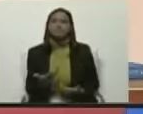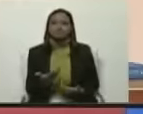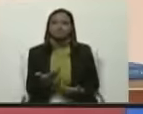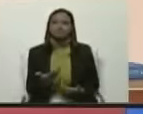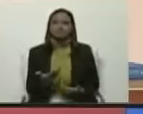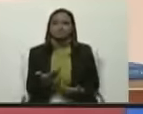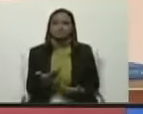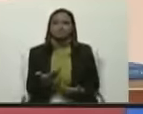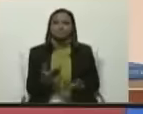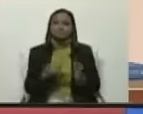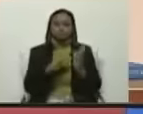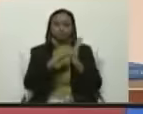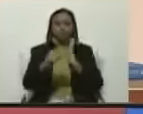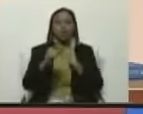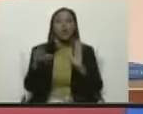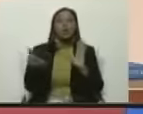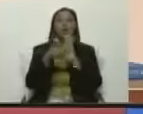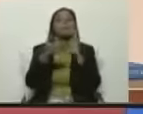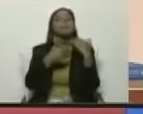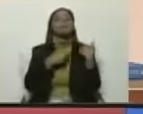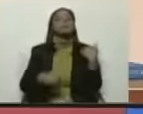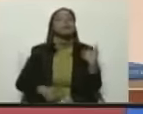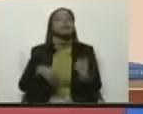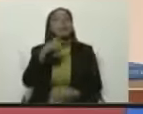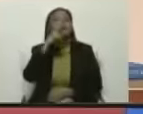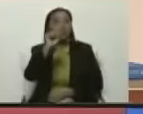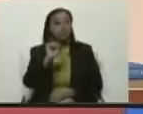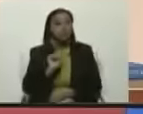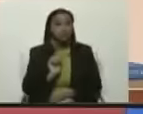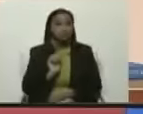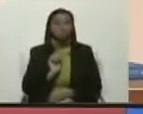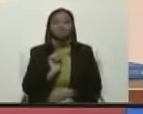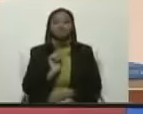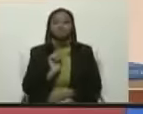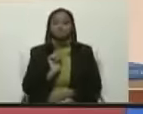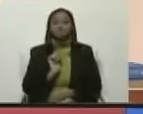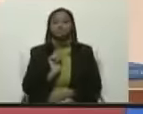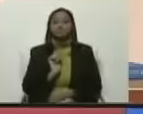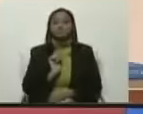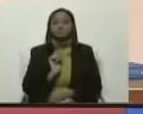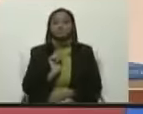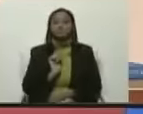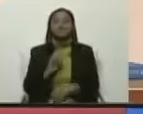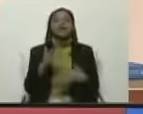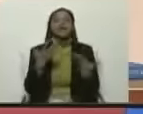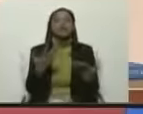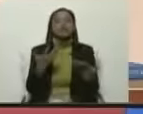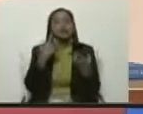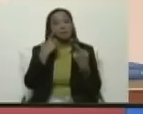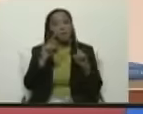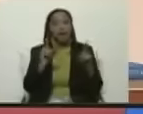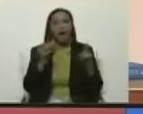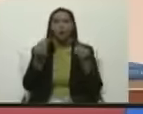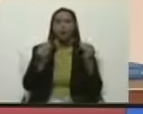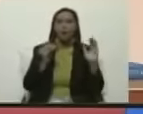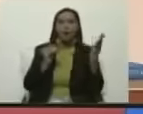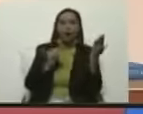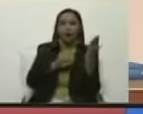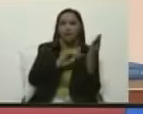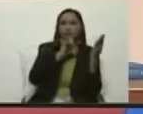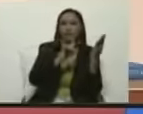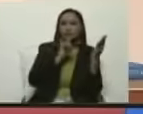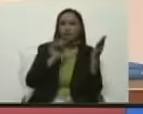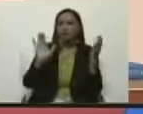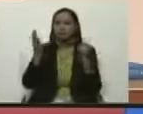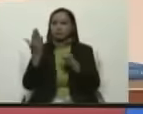en grado de frustración contra el presidente Nicolás Maduro y lo de ahora, vean la diferencia. Esa es la gran prensa. Aquí van a negar